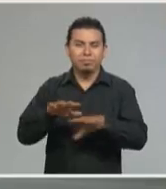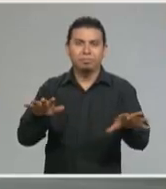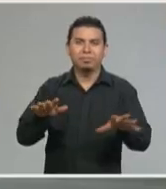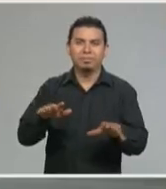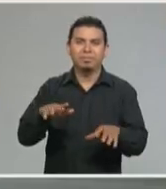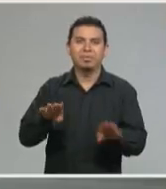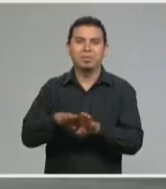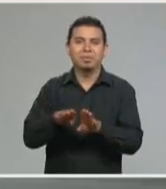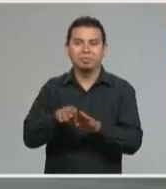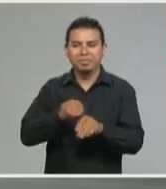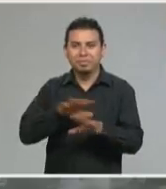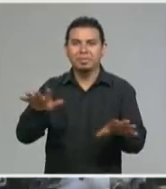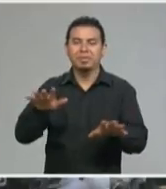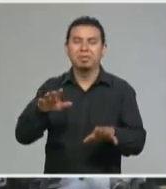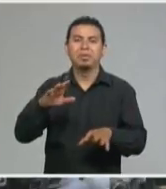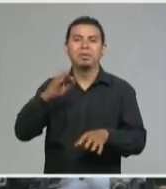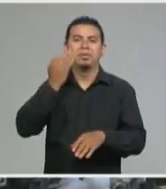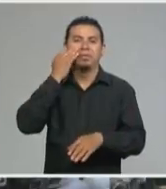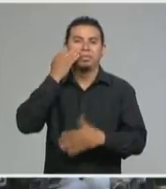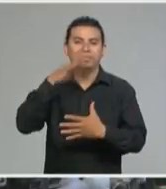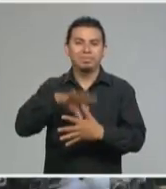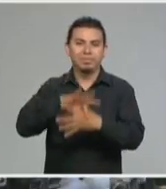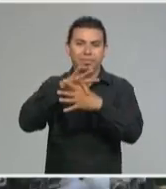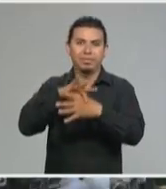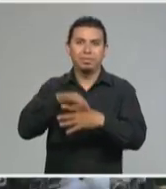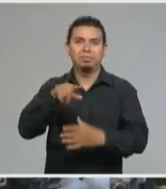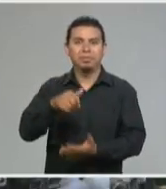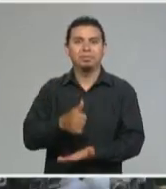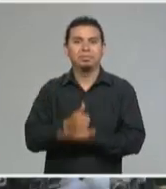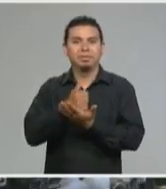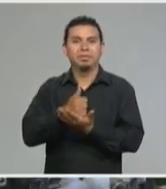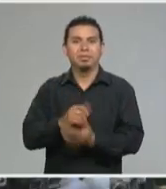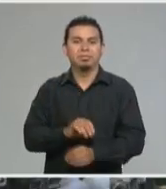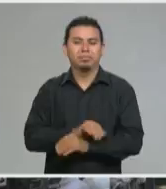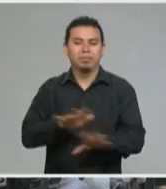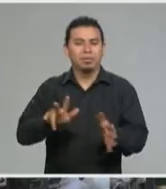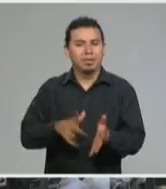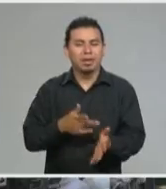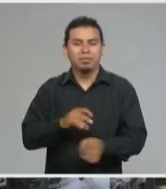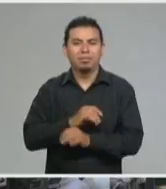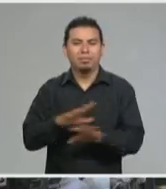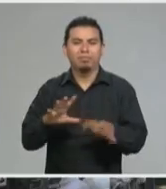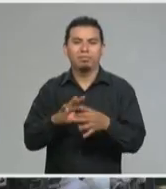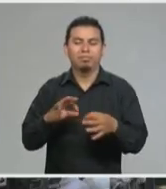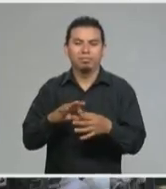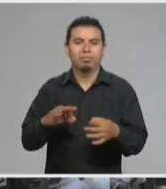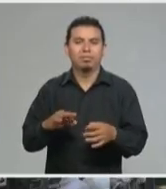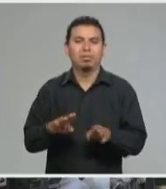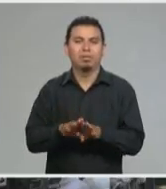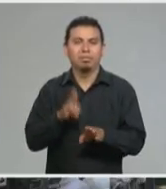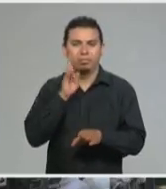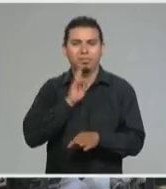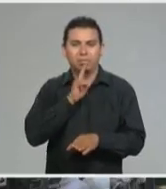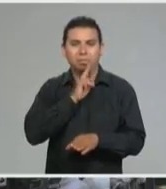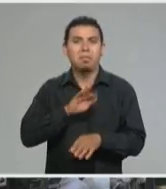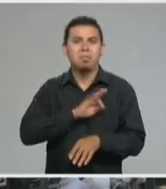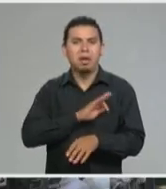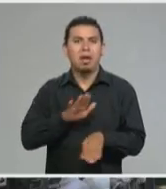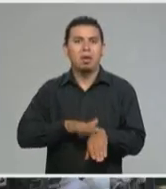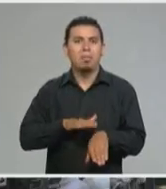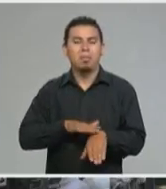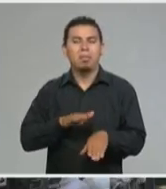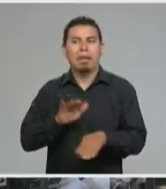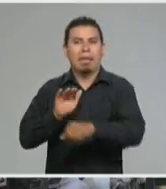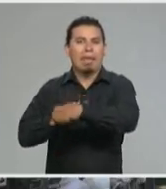en la cuenta de Facebook Live, en donde nos ayudan a retransmitir esta señal y nos permite llegar todavía a más oaxaqueños